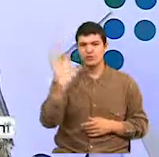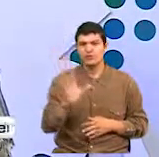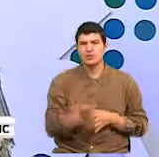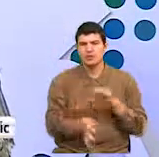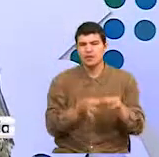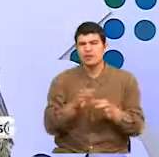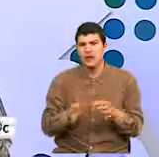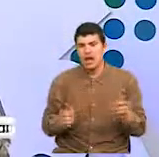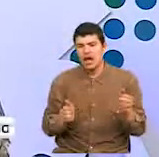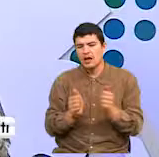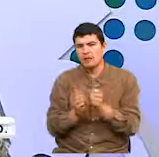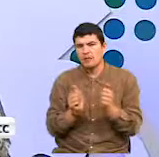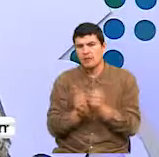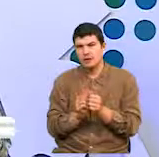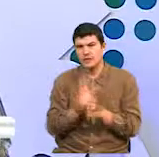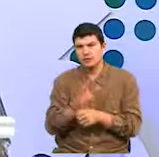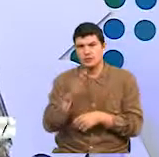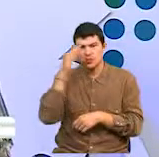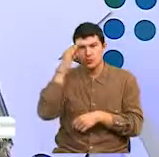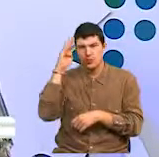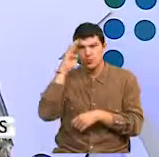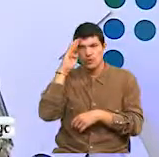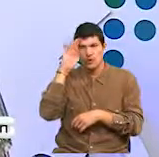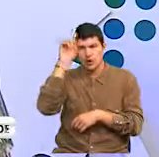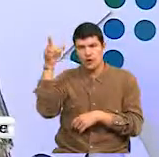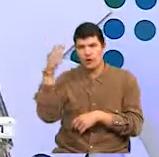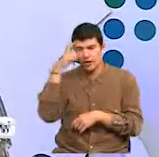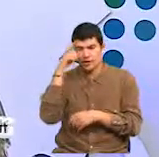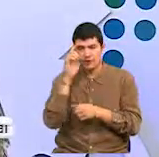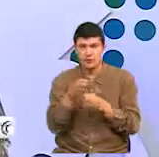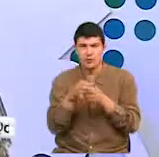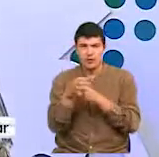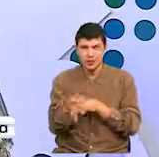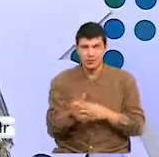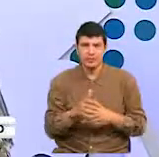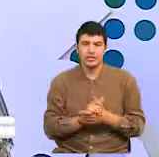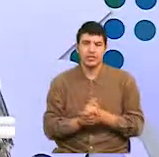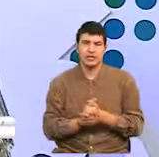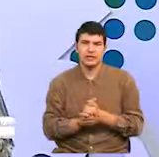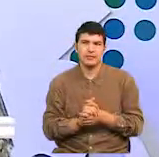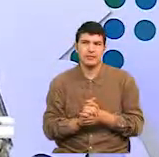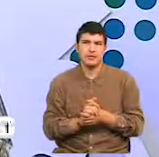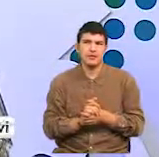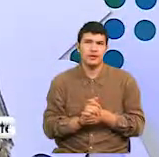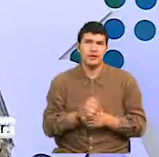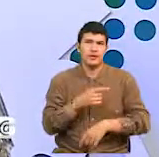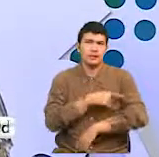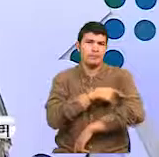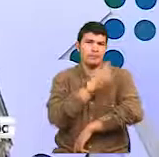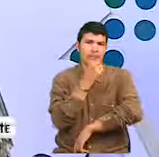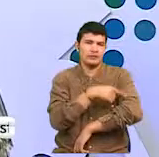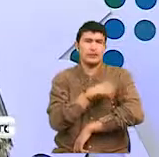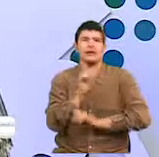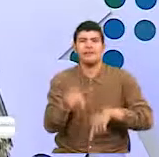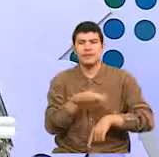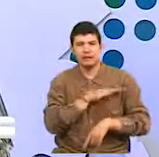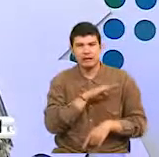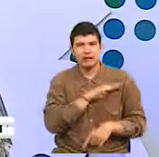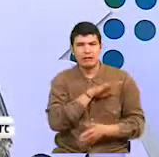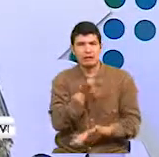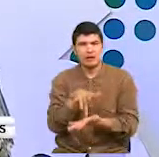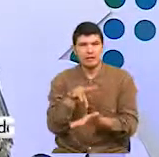acompañaron autoridades gubernamentales, municipales, con presencia del alcalde,